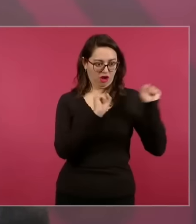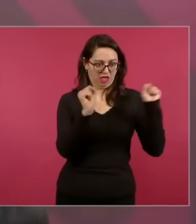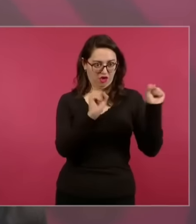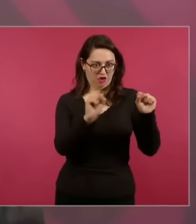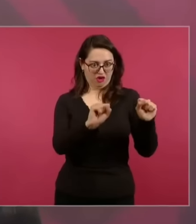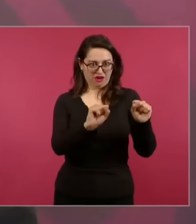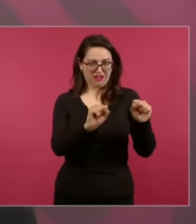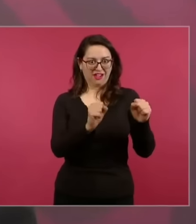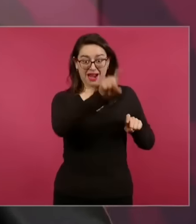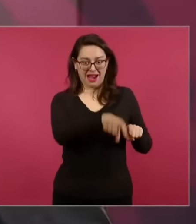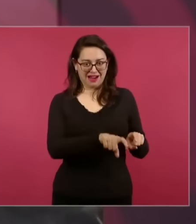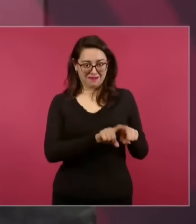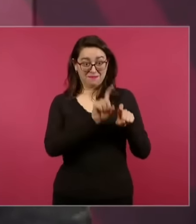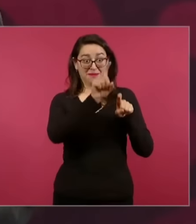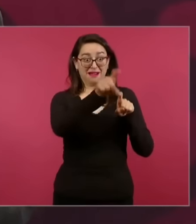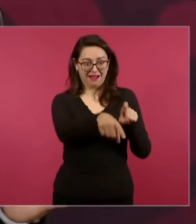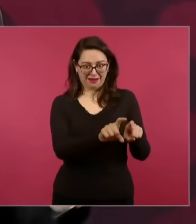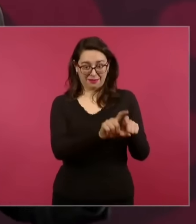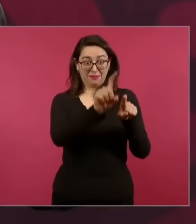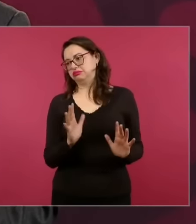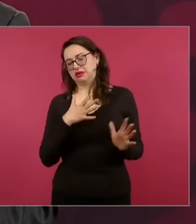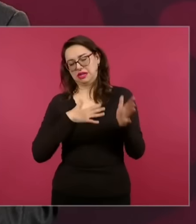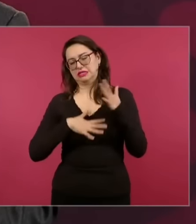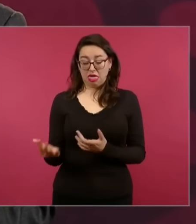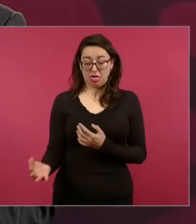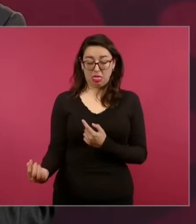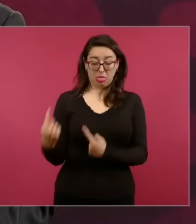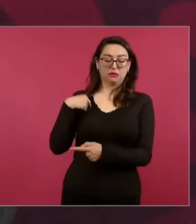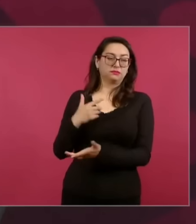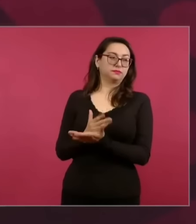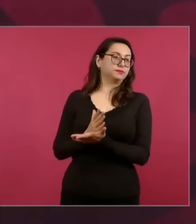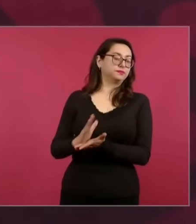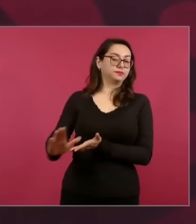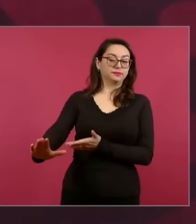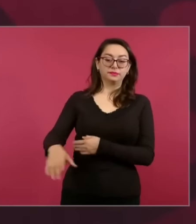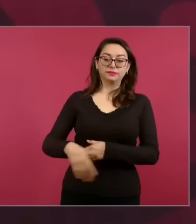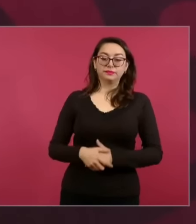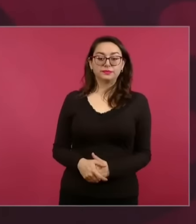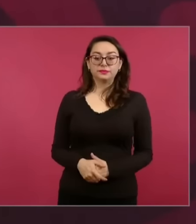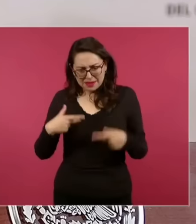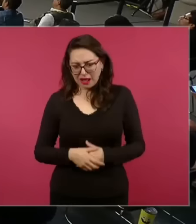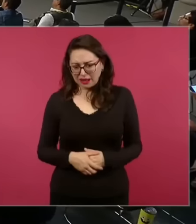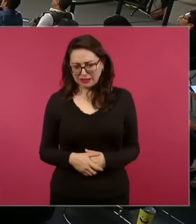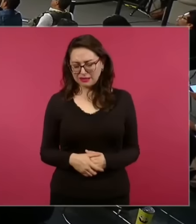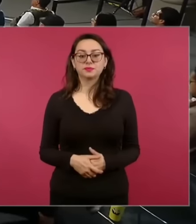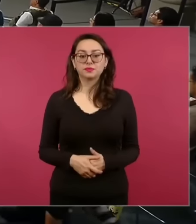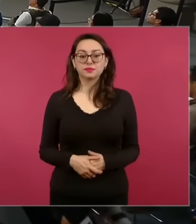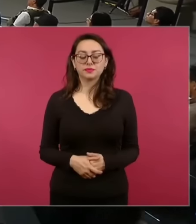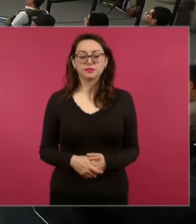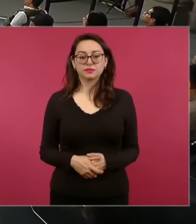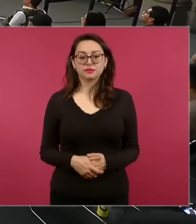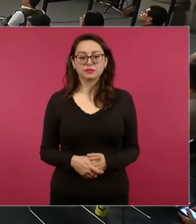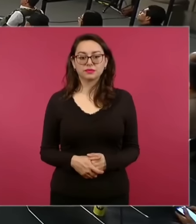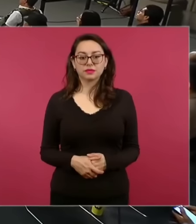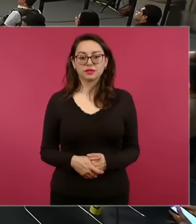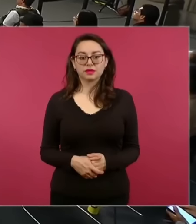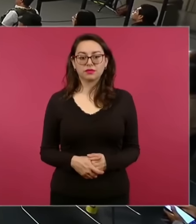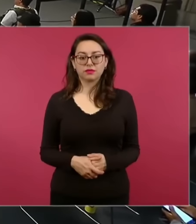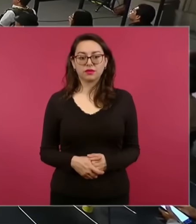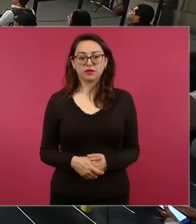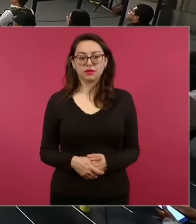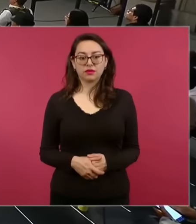y siempre he evadido el acoso, siempre. Entonces, no es nada personal. A ver. Como no me contrató nadie, así